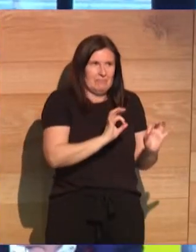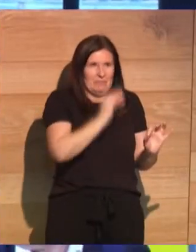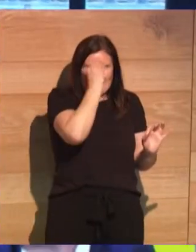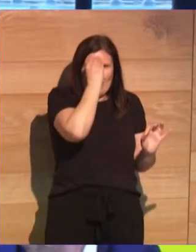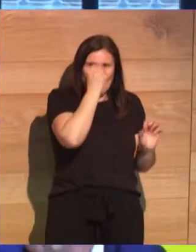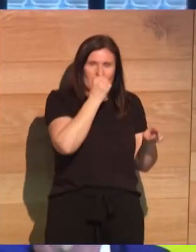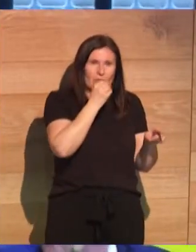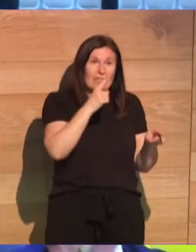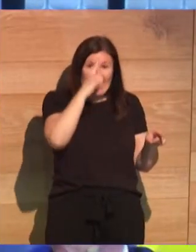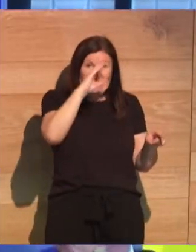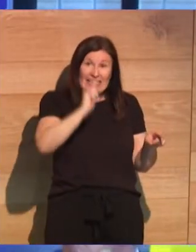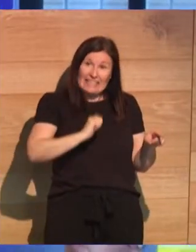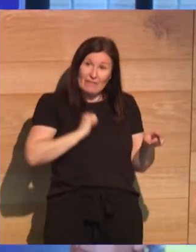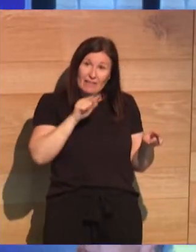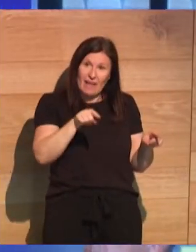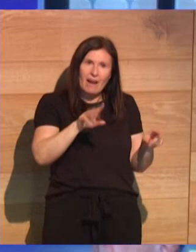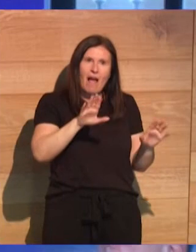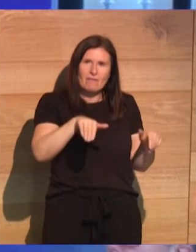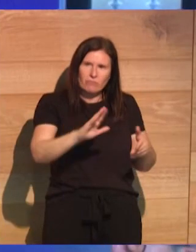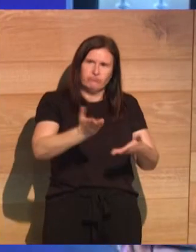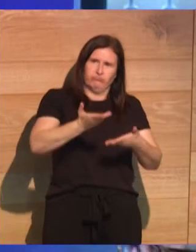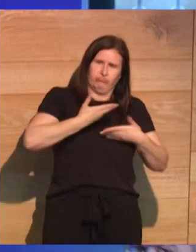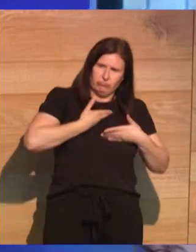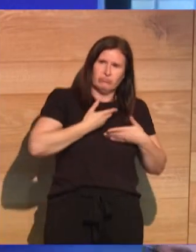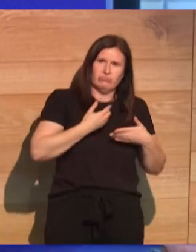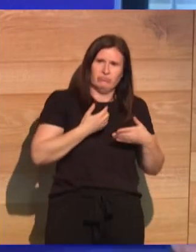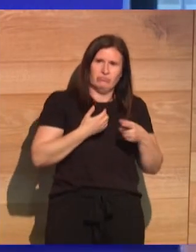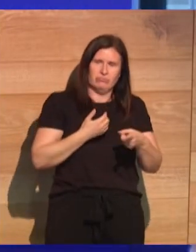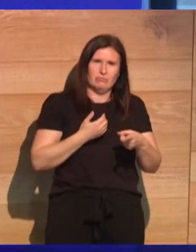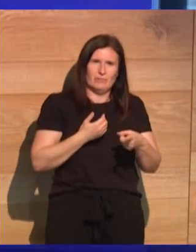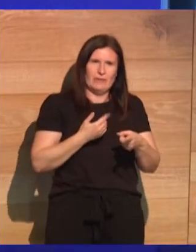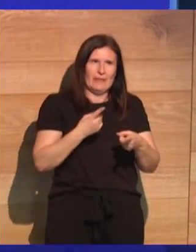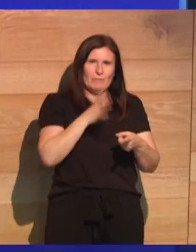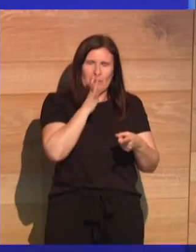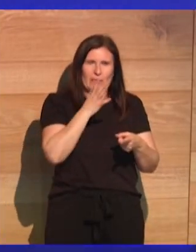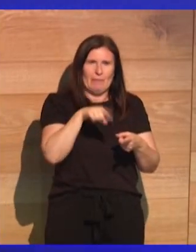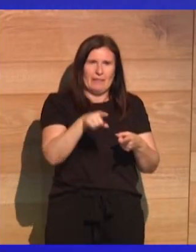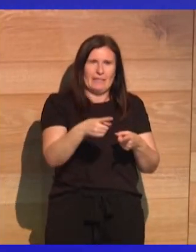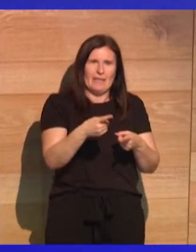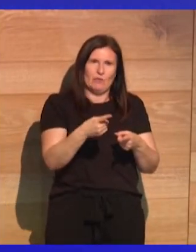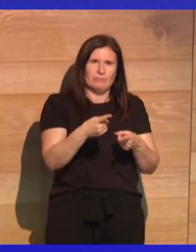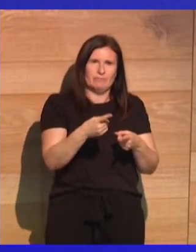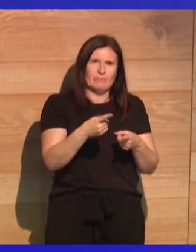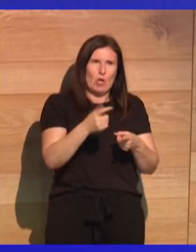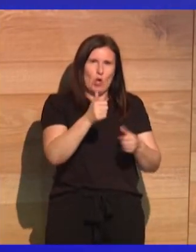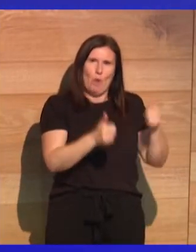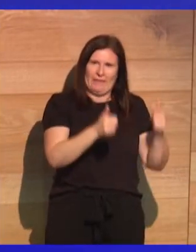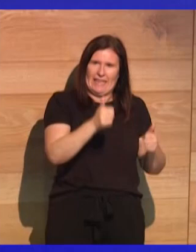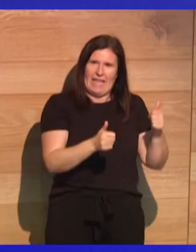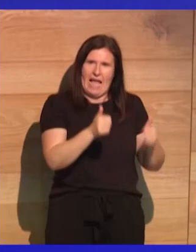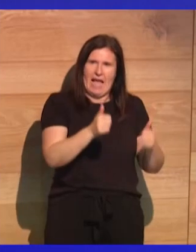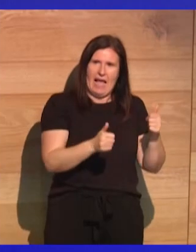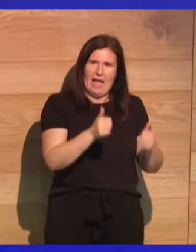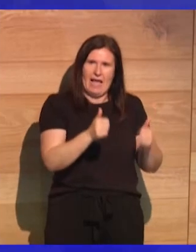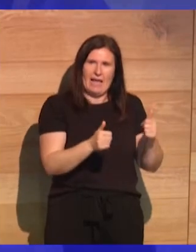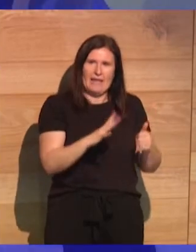donde la inteligencia artificial está consiguiendo pues, una ventaja competitiva, que yo creo que es lo importante de esto, que si